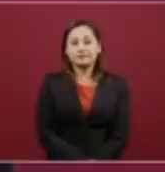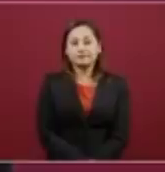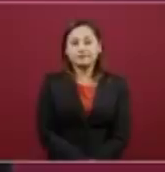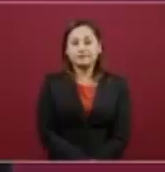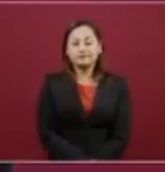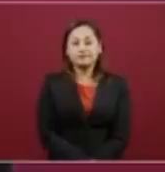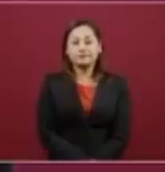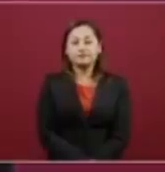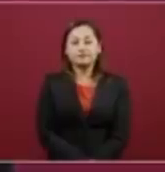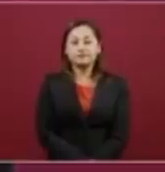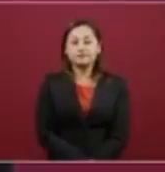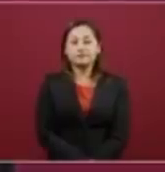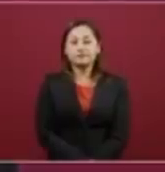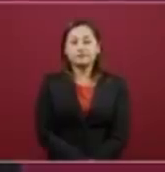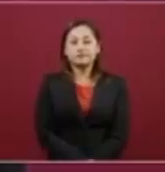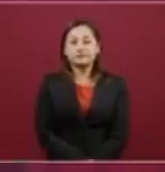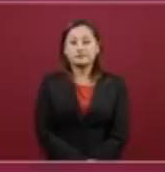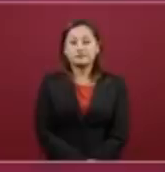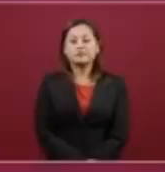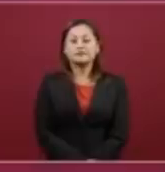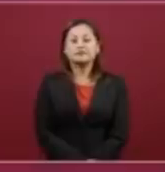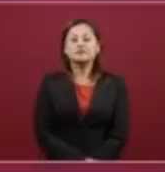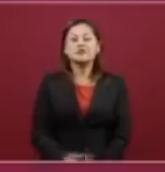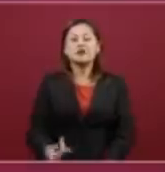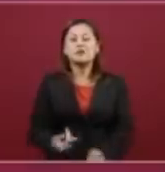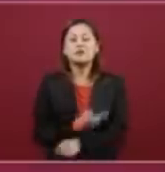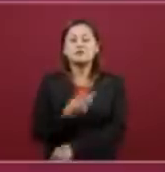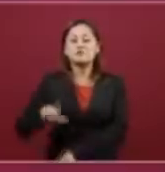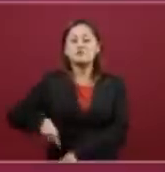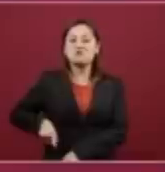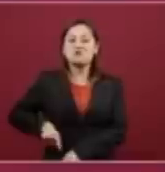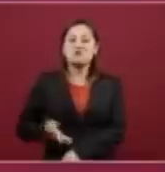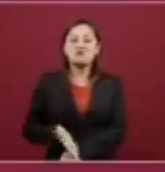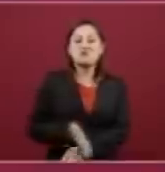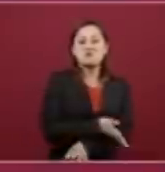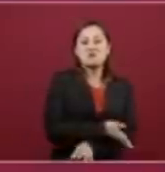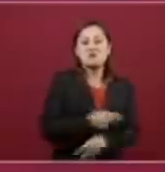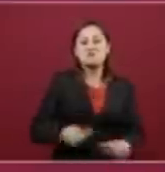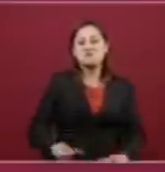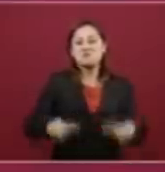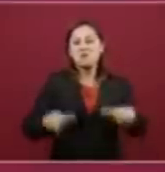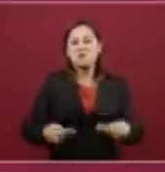ellos estaban en los business.